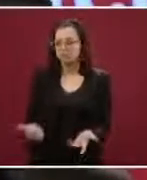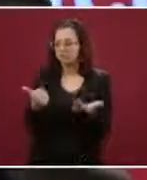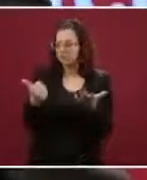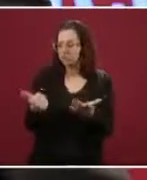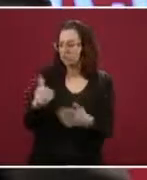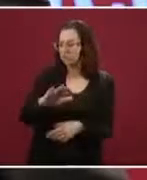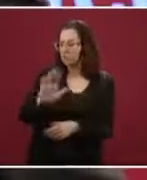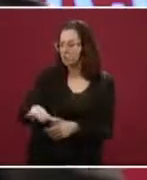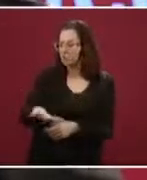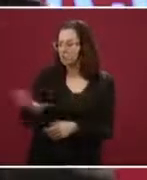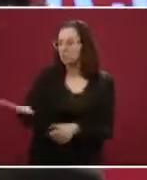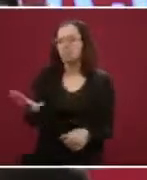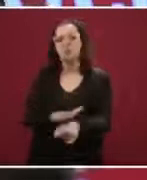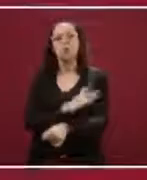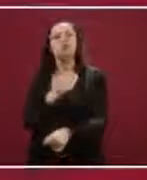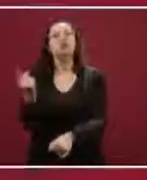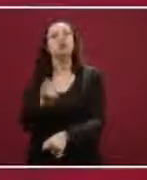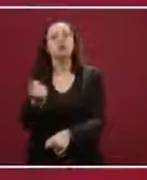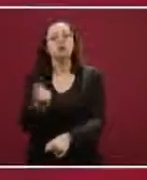porque